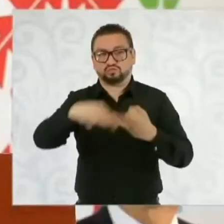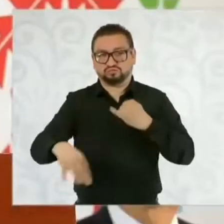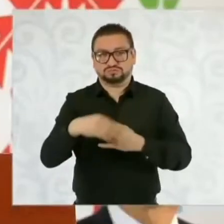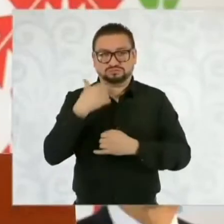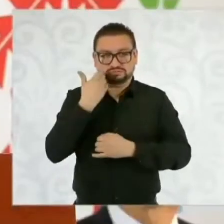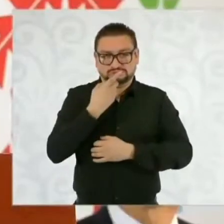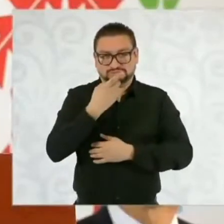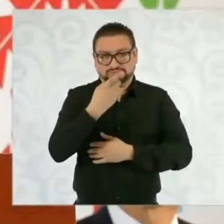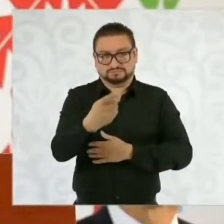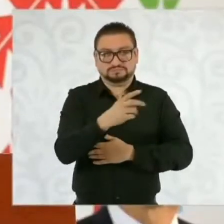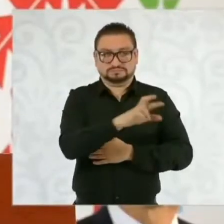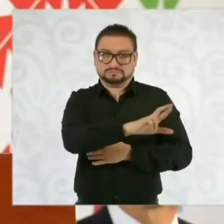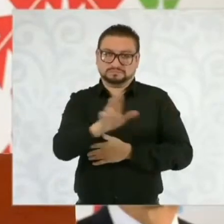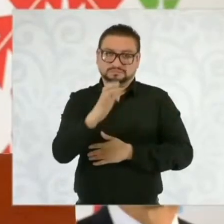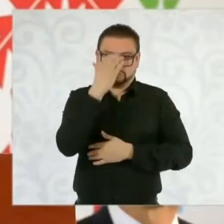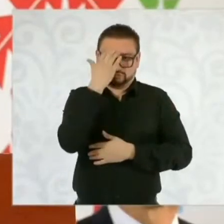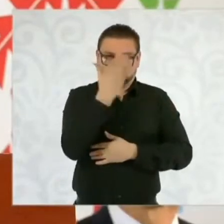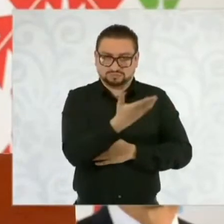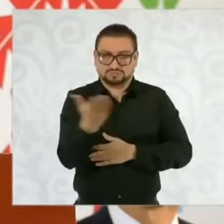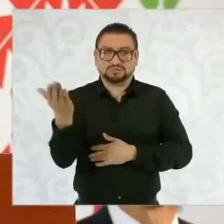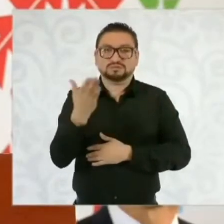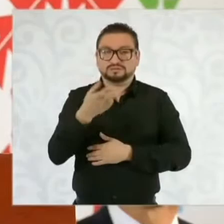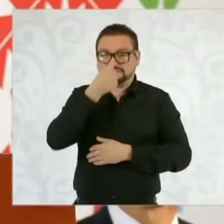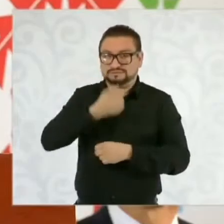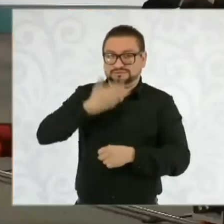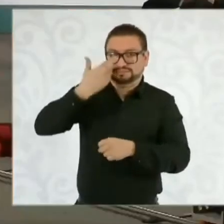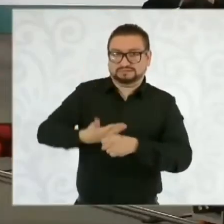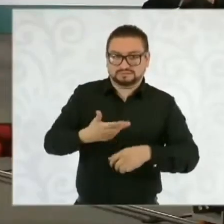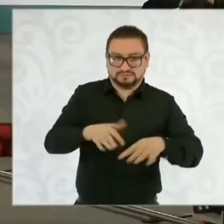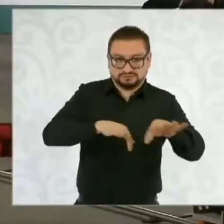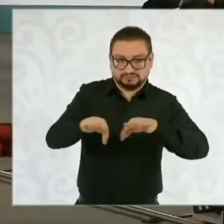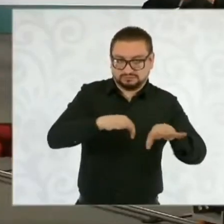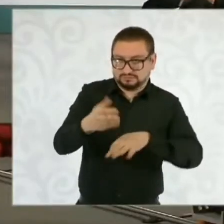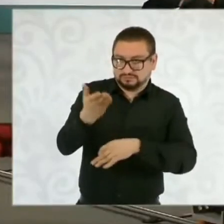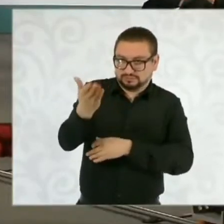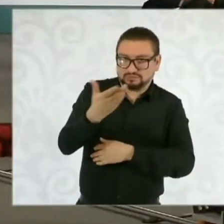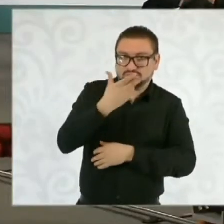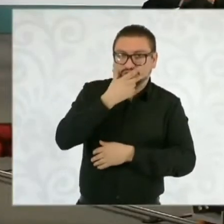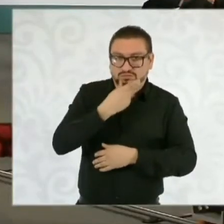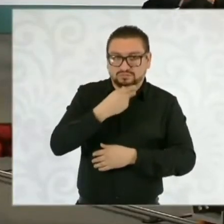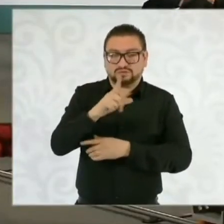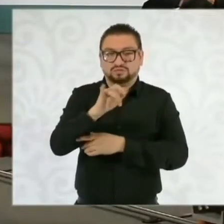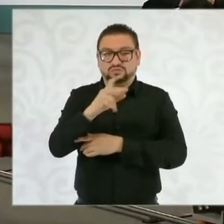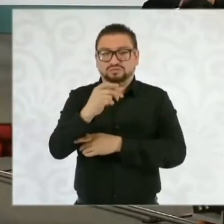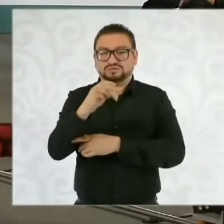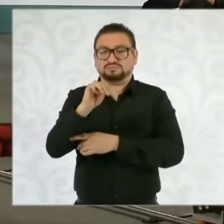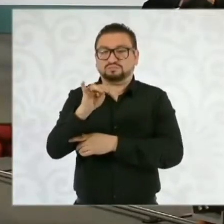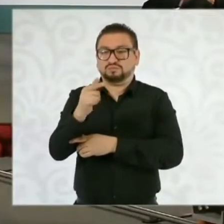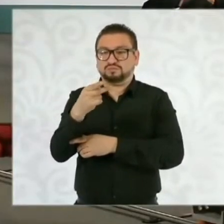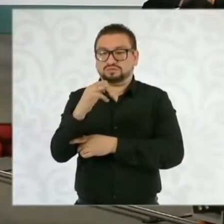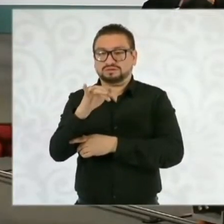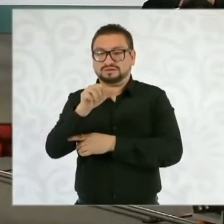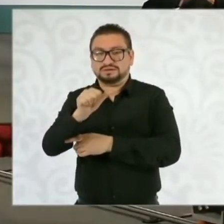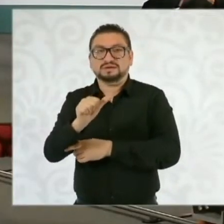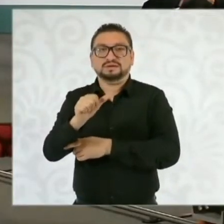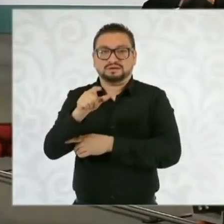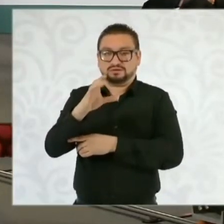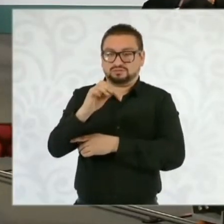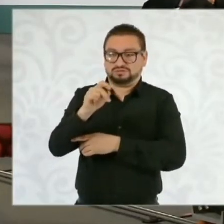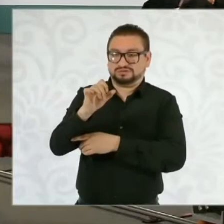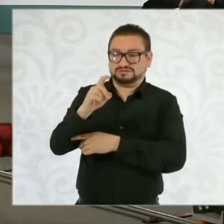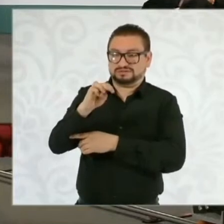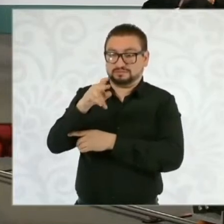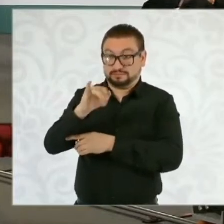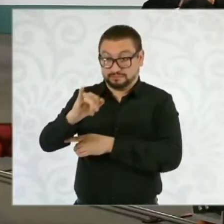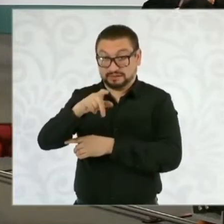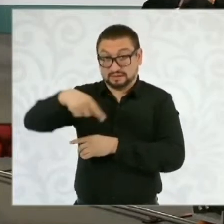quisiera reconocer al secretario del Trabajo, a Marat Bolaños, y a Luis Munguía de CONASAMI por